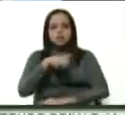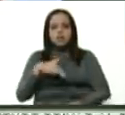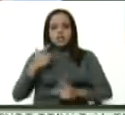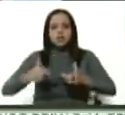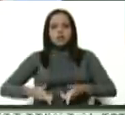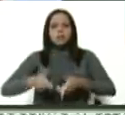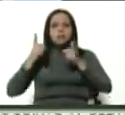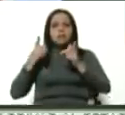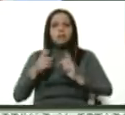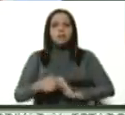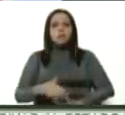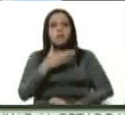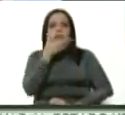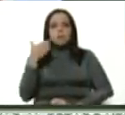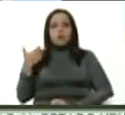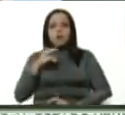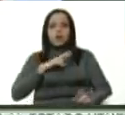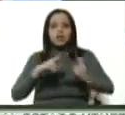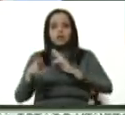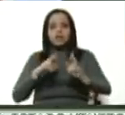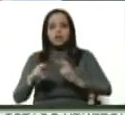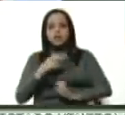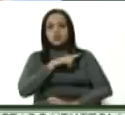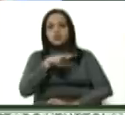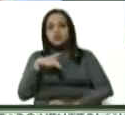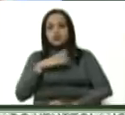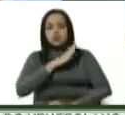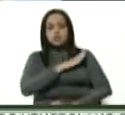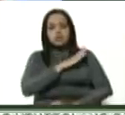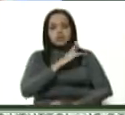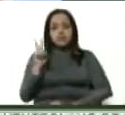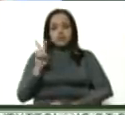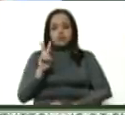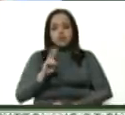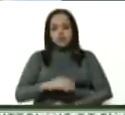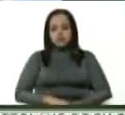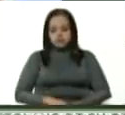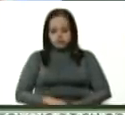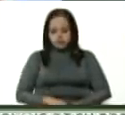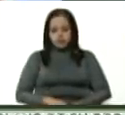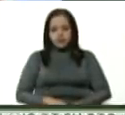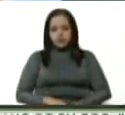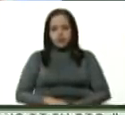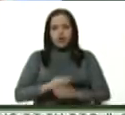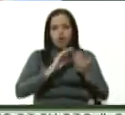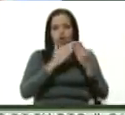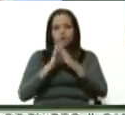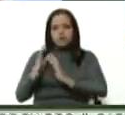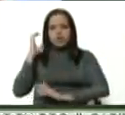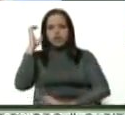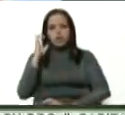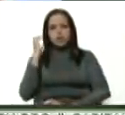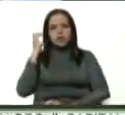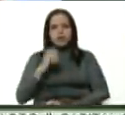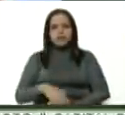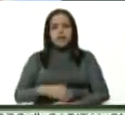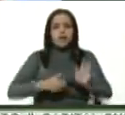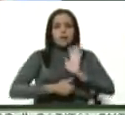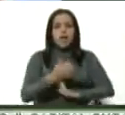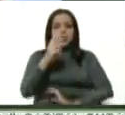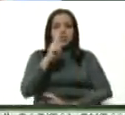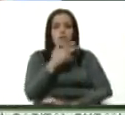permita mejorar la relación. Nosotros tenemos aquí en Venezuela una comunidad europea, bueno, supera ampliamente los 2 millones